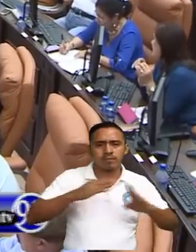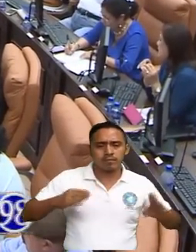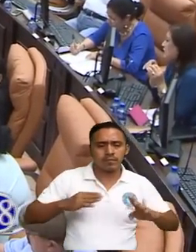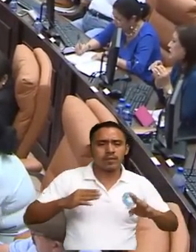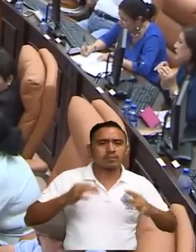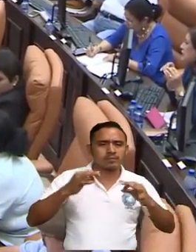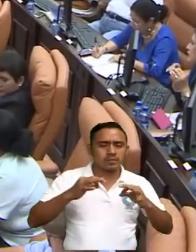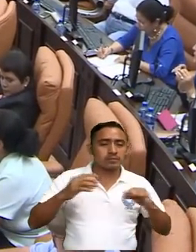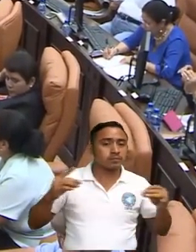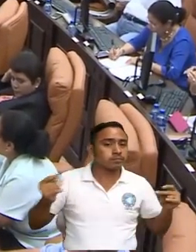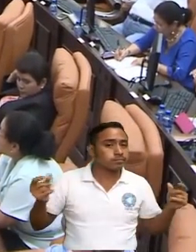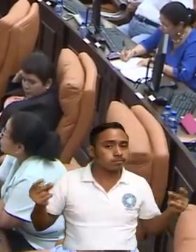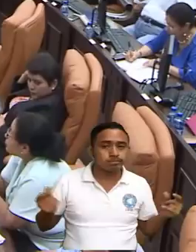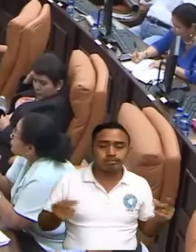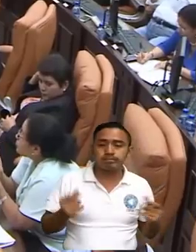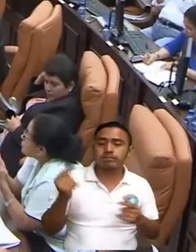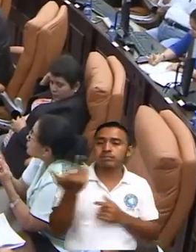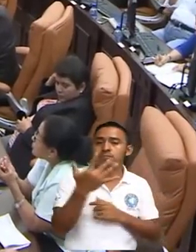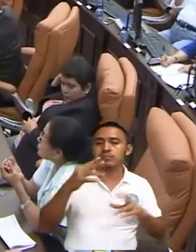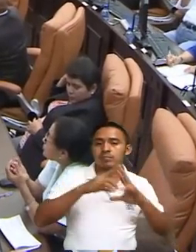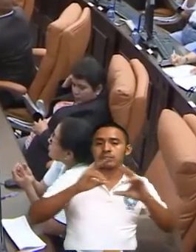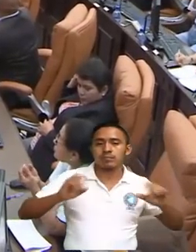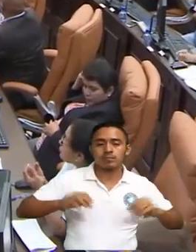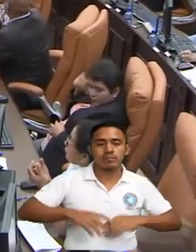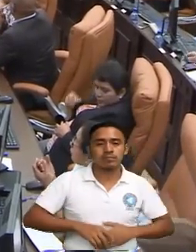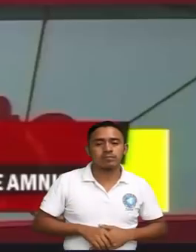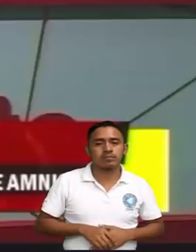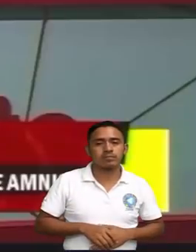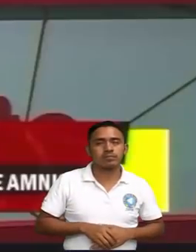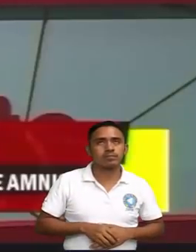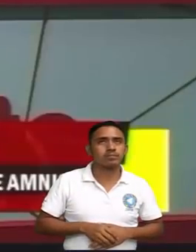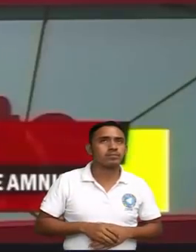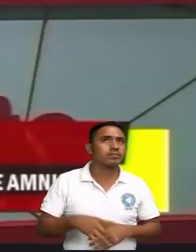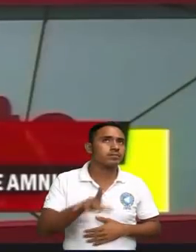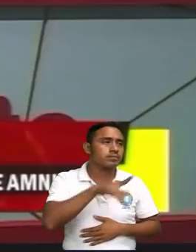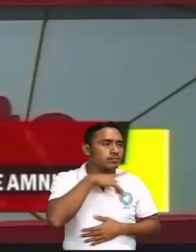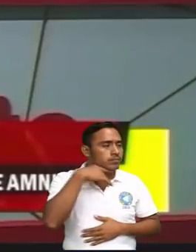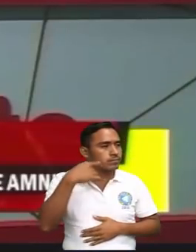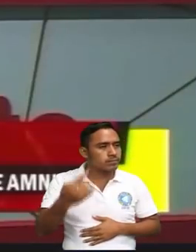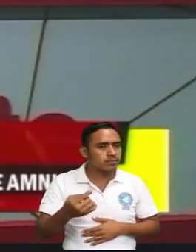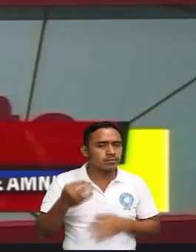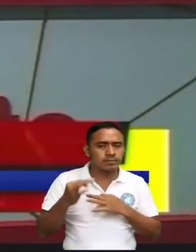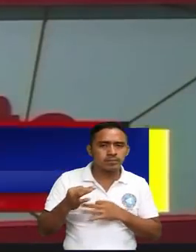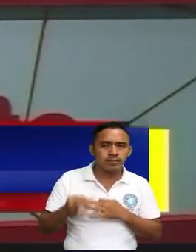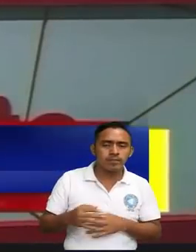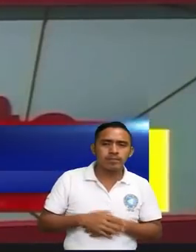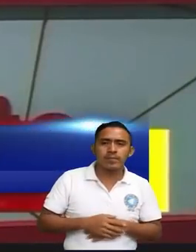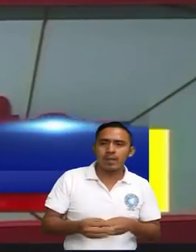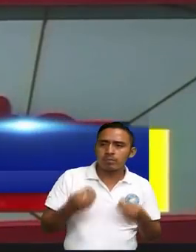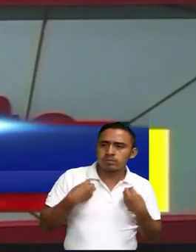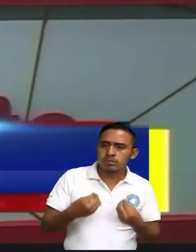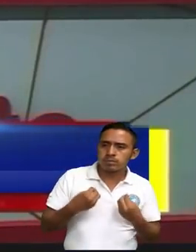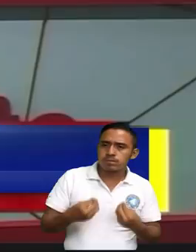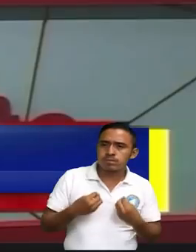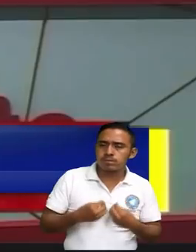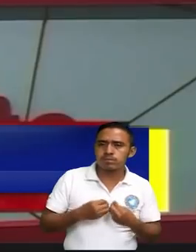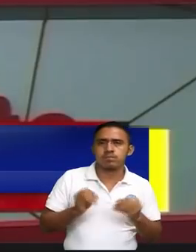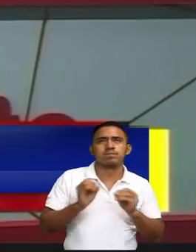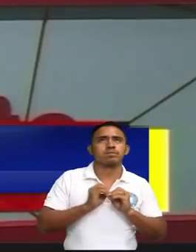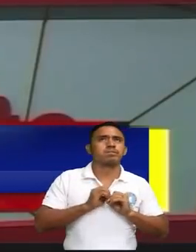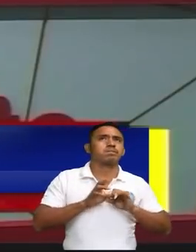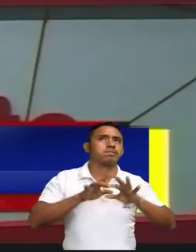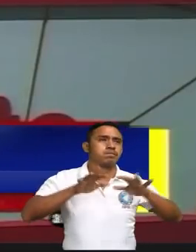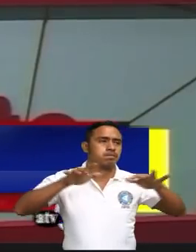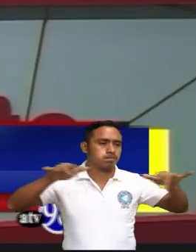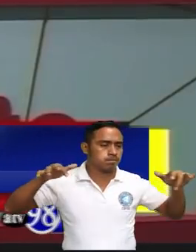a paso rápido en todo el territorio nacional. Realmente hay una multiplicación muy rápida